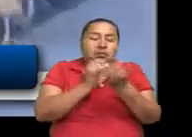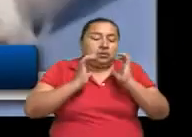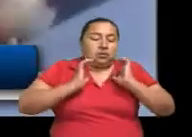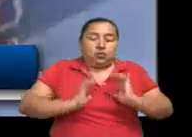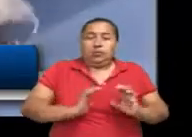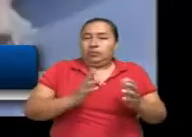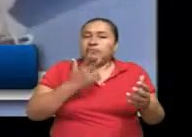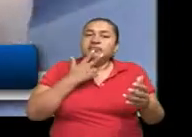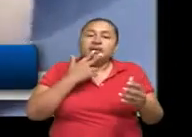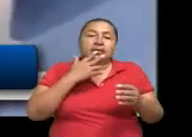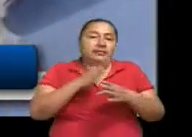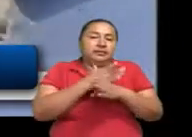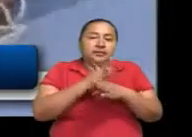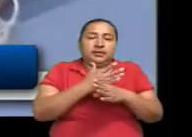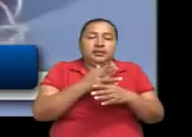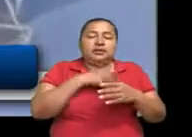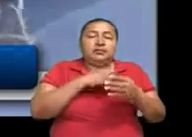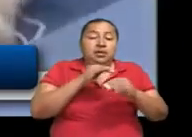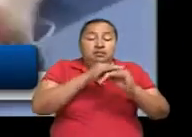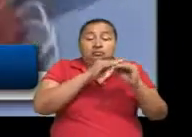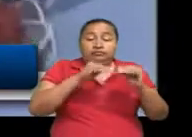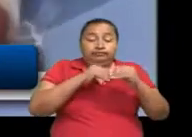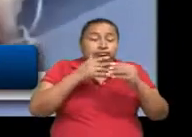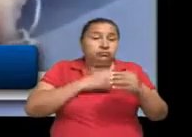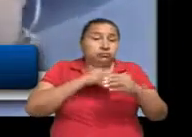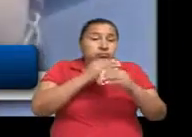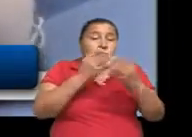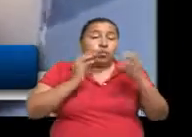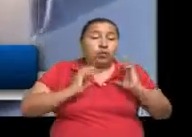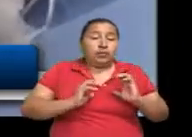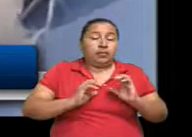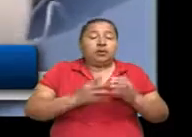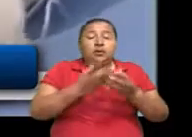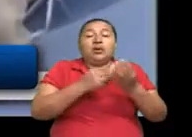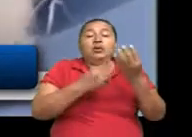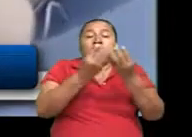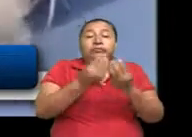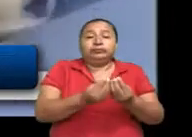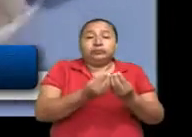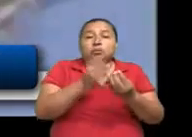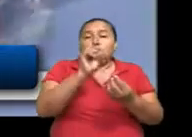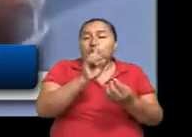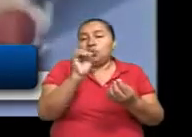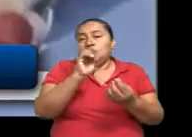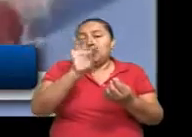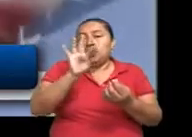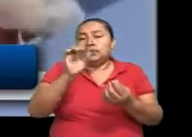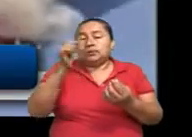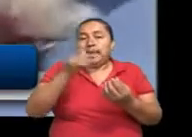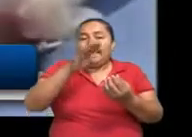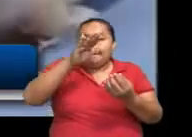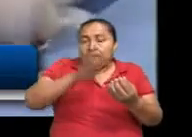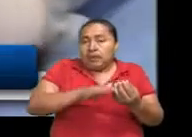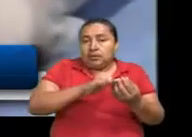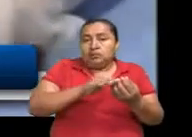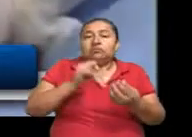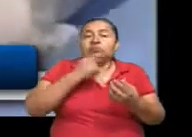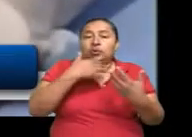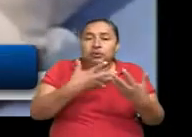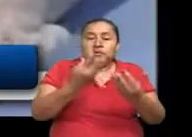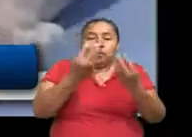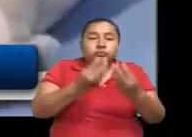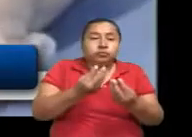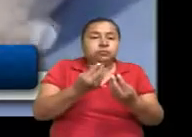abdominal, o sea, más el testículo tiene que estar de 1 a 4 grados menos que la temperatura que tenemos normalmente